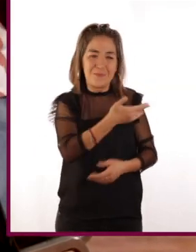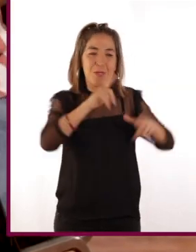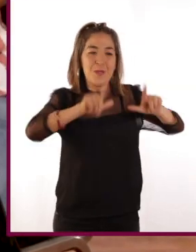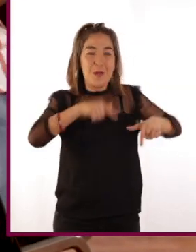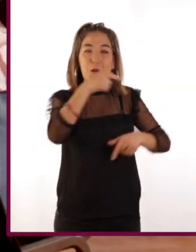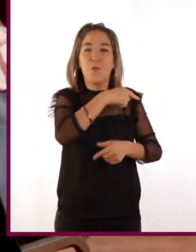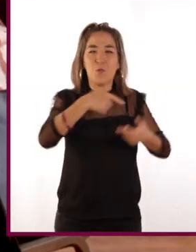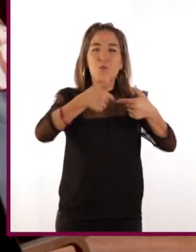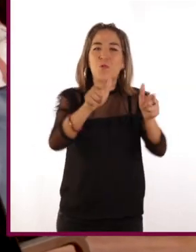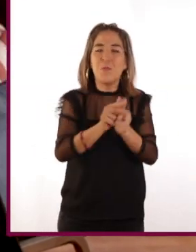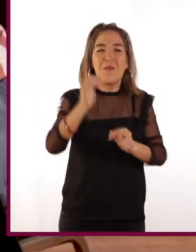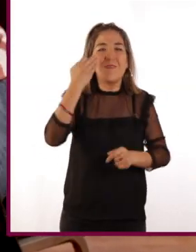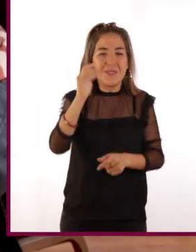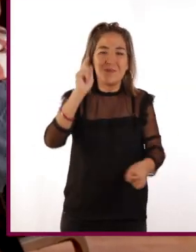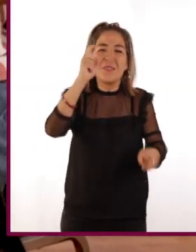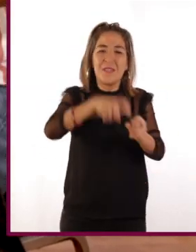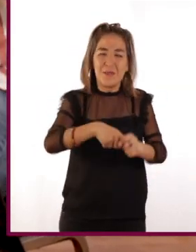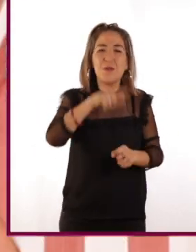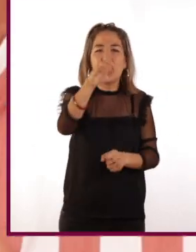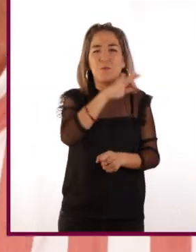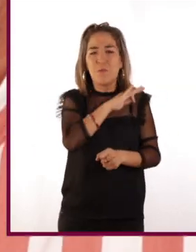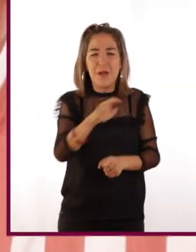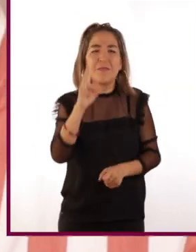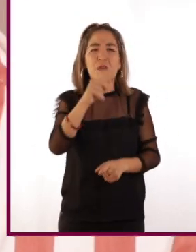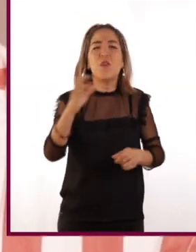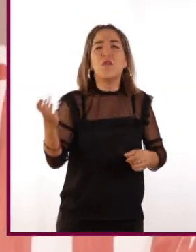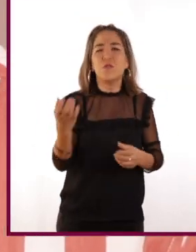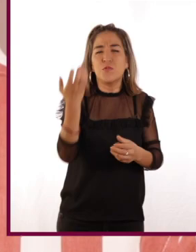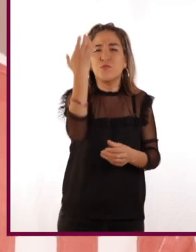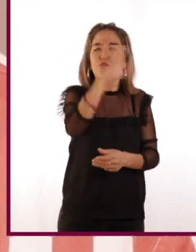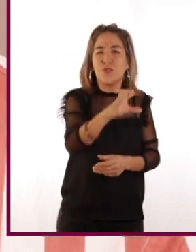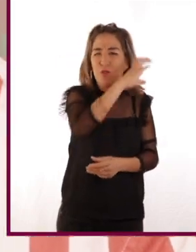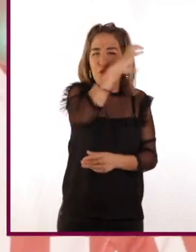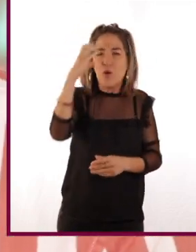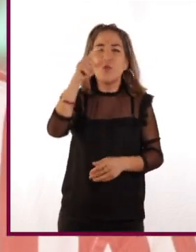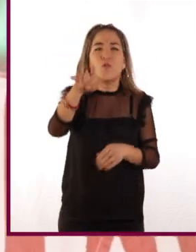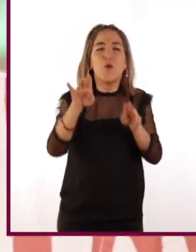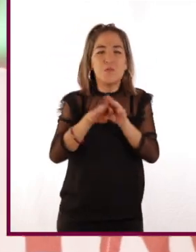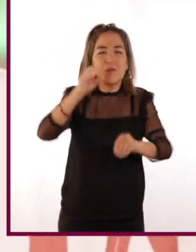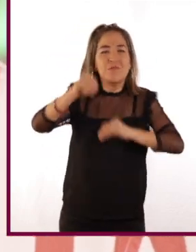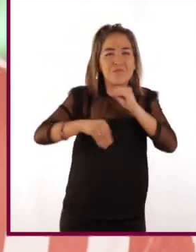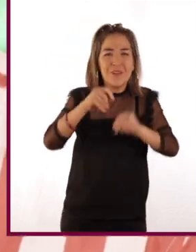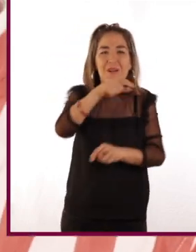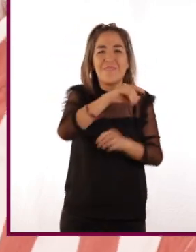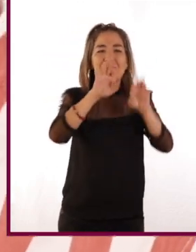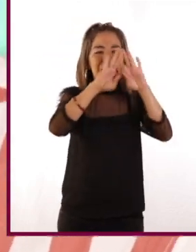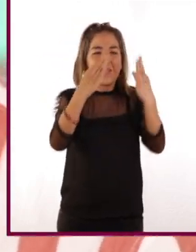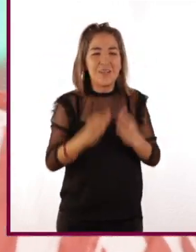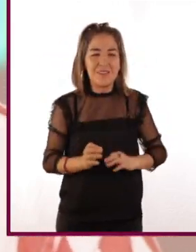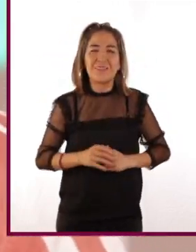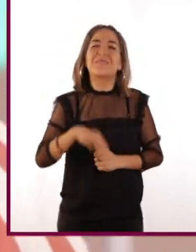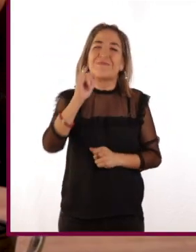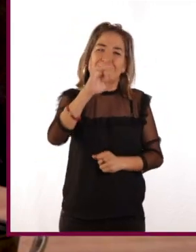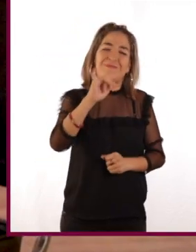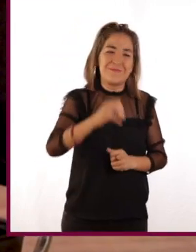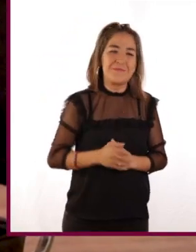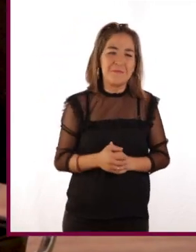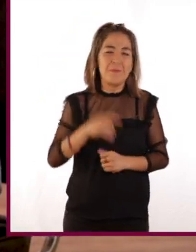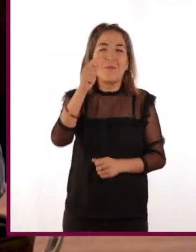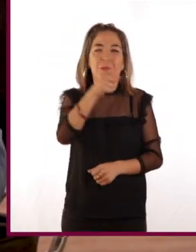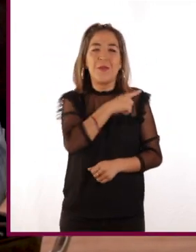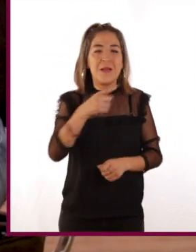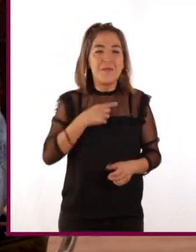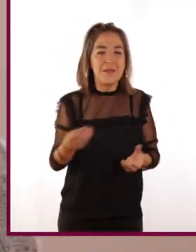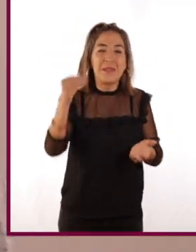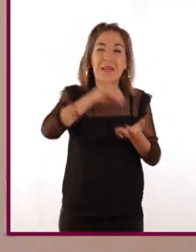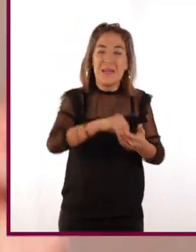que visiten nuestro grupo en Facebook, Jóvenes en Casa. Se me ocurre que pueden subir fotografías de cómo construyeron sus sólidos platónicos, ¿no? ¡Ay,